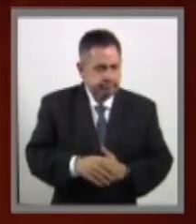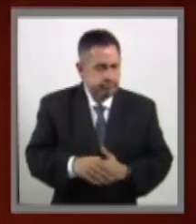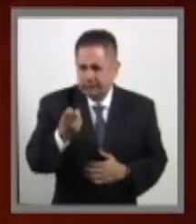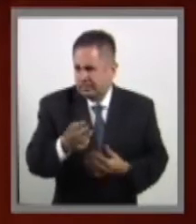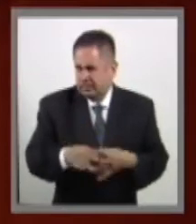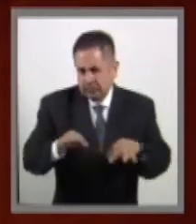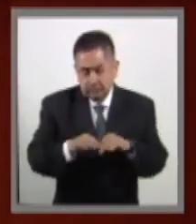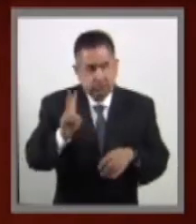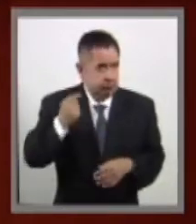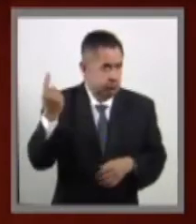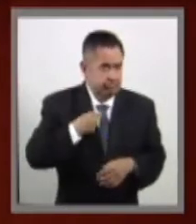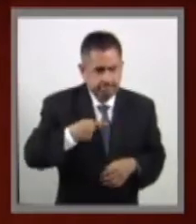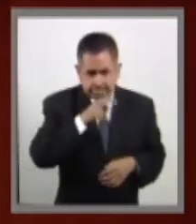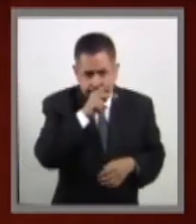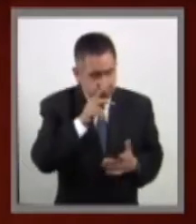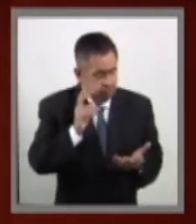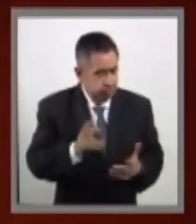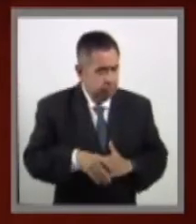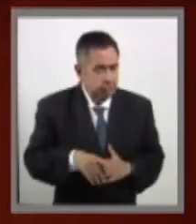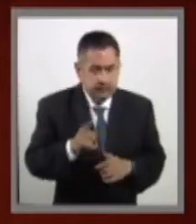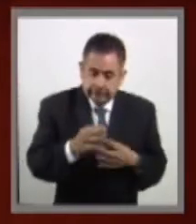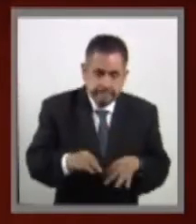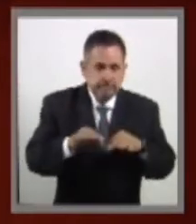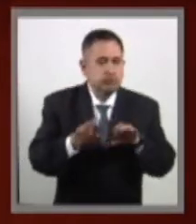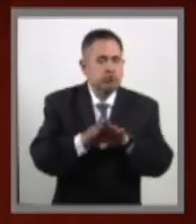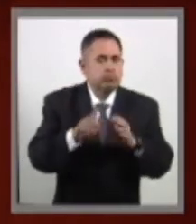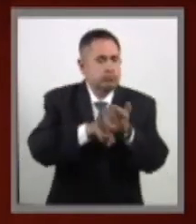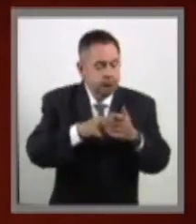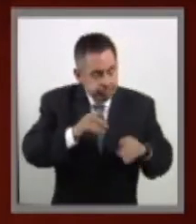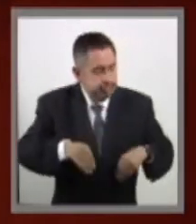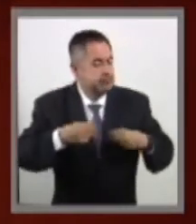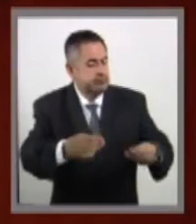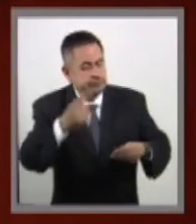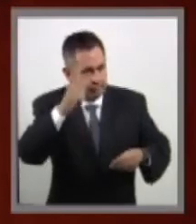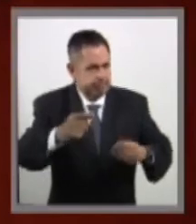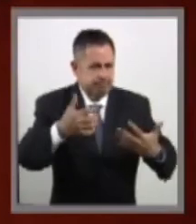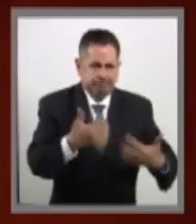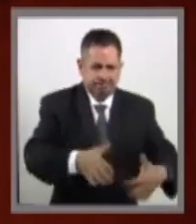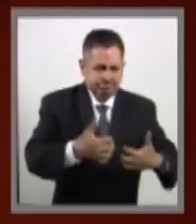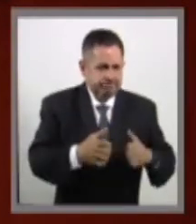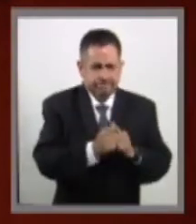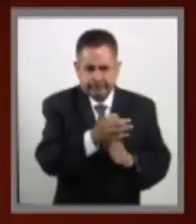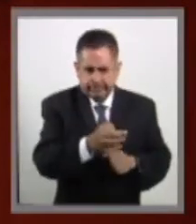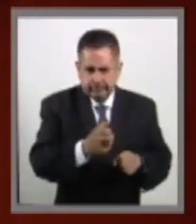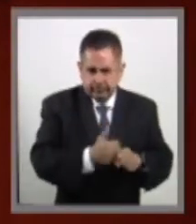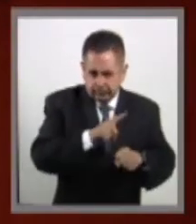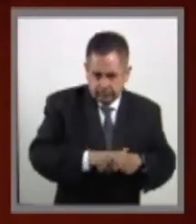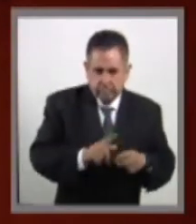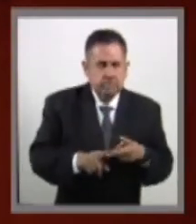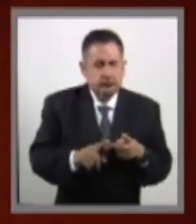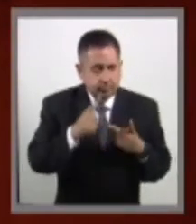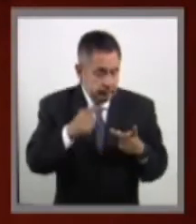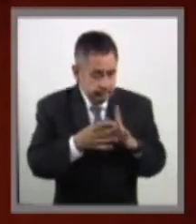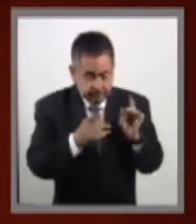preocupación legítima. Y en este caso se trata de fortalecer la generación de empresas semilleras nacionales, las